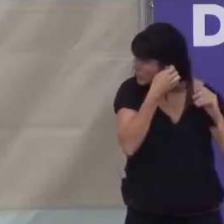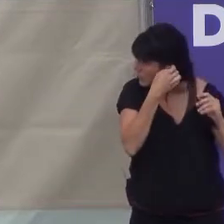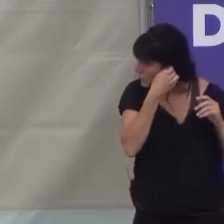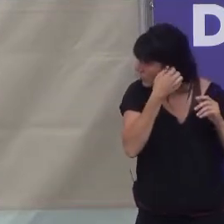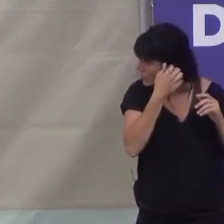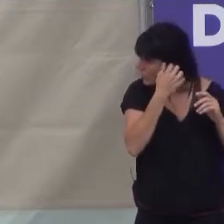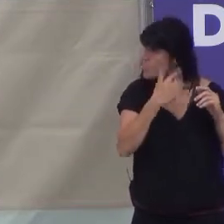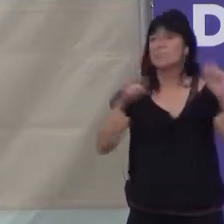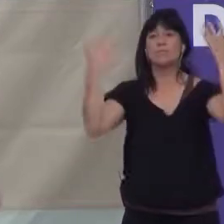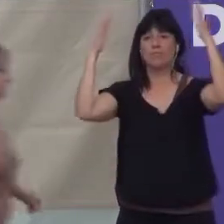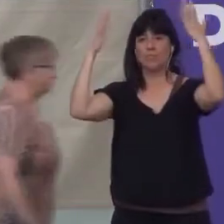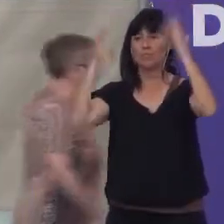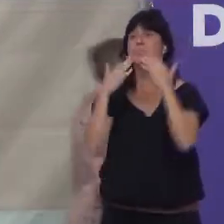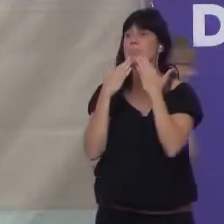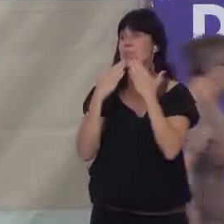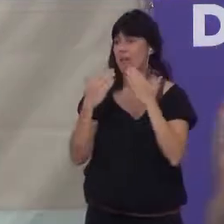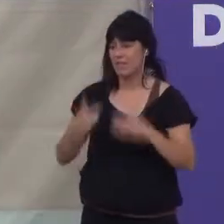Un aplauso para ellos y muchas gracias.